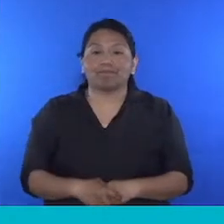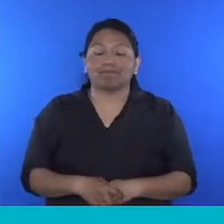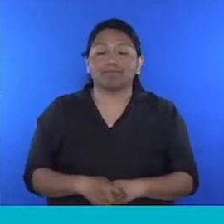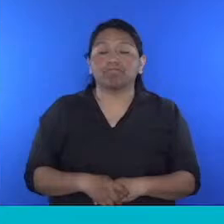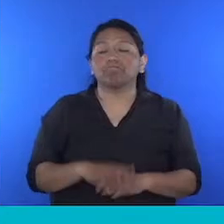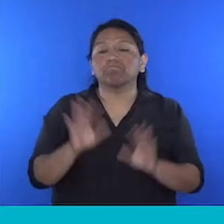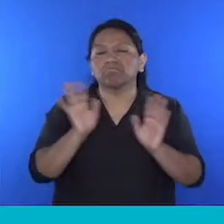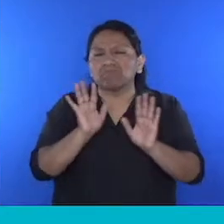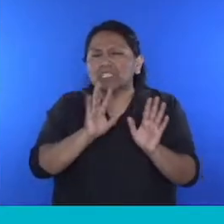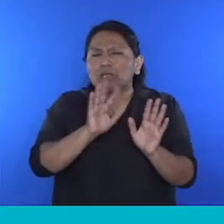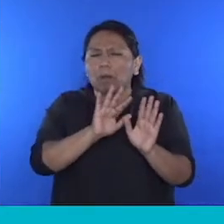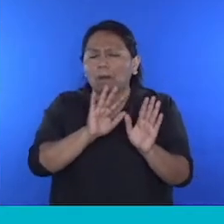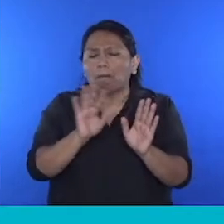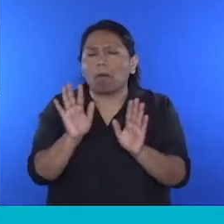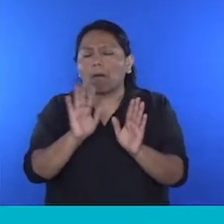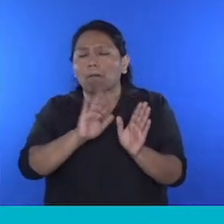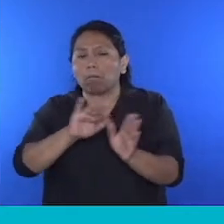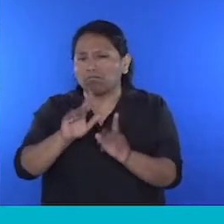Sin soslayar esto,